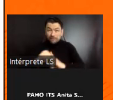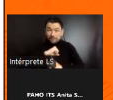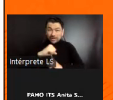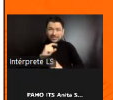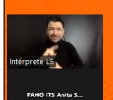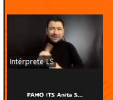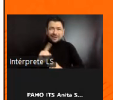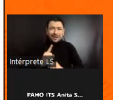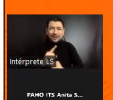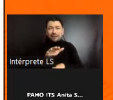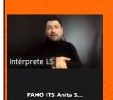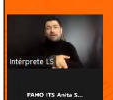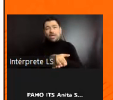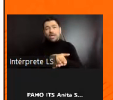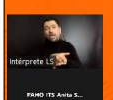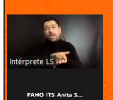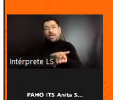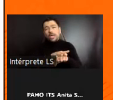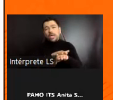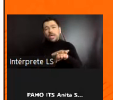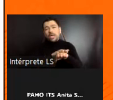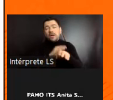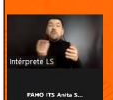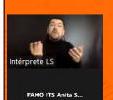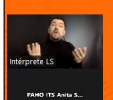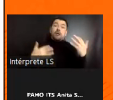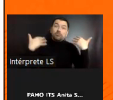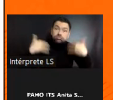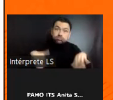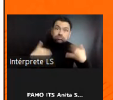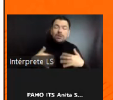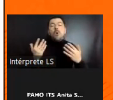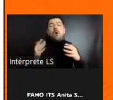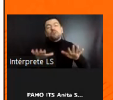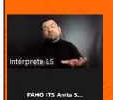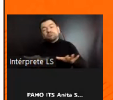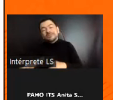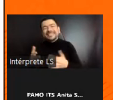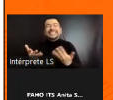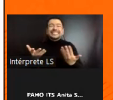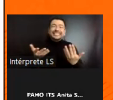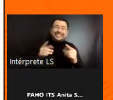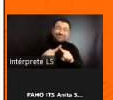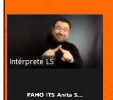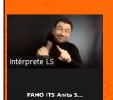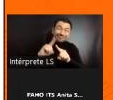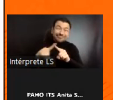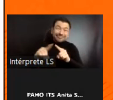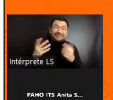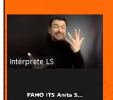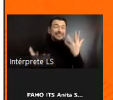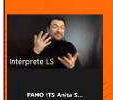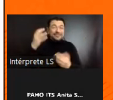tal o de los brotes que hayan sucedido de enfermedades. Pero hablando de evidencia, el tema es que